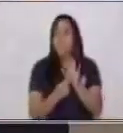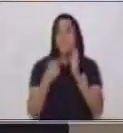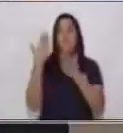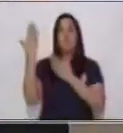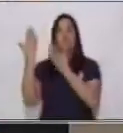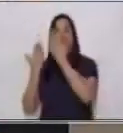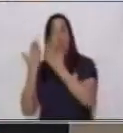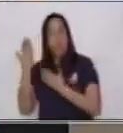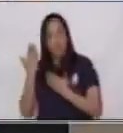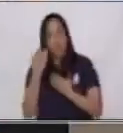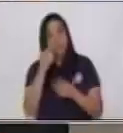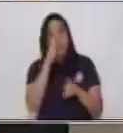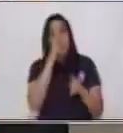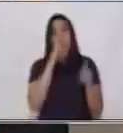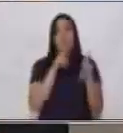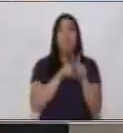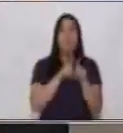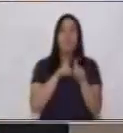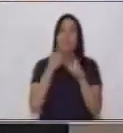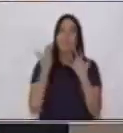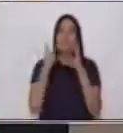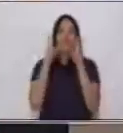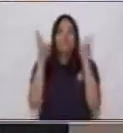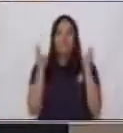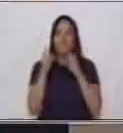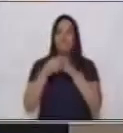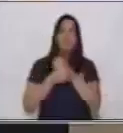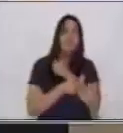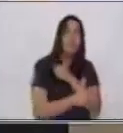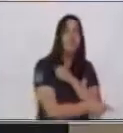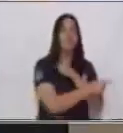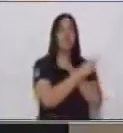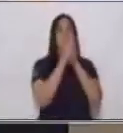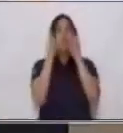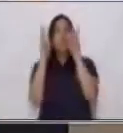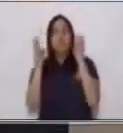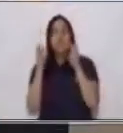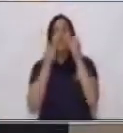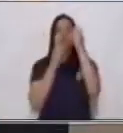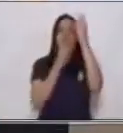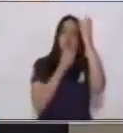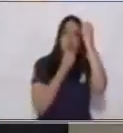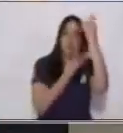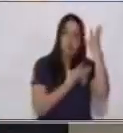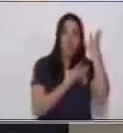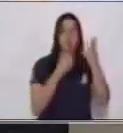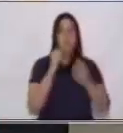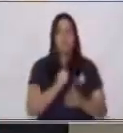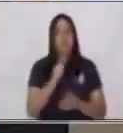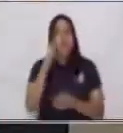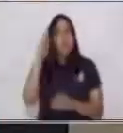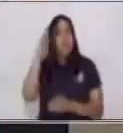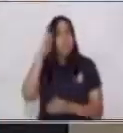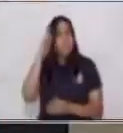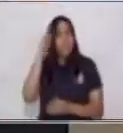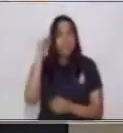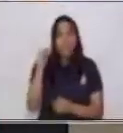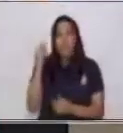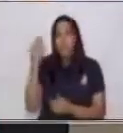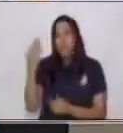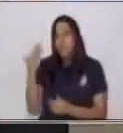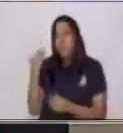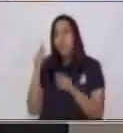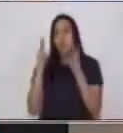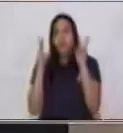últimas sesiones hemos profundizado acerca de los textos informativos. Ahora, para recordar un poco también ese